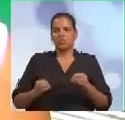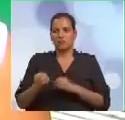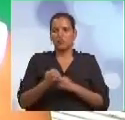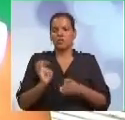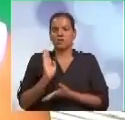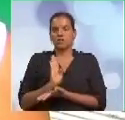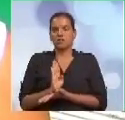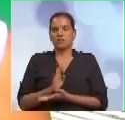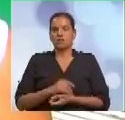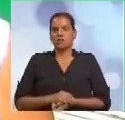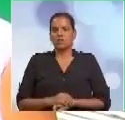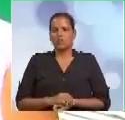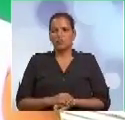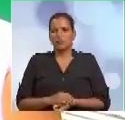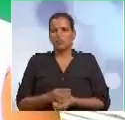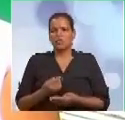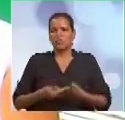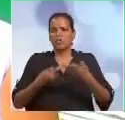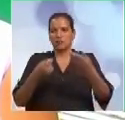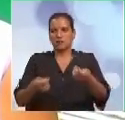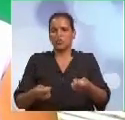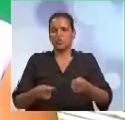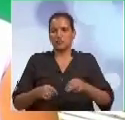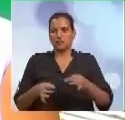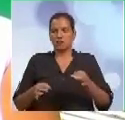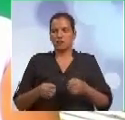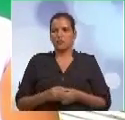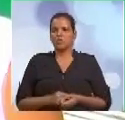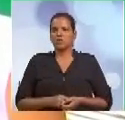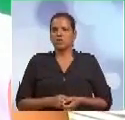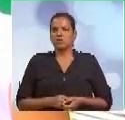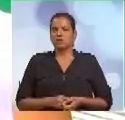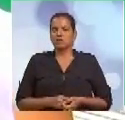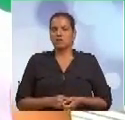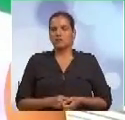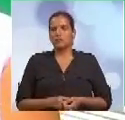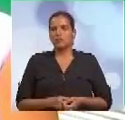y presentar esos papeles. Andrea Chere, Telecosta.